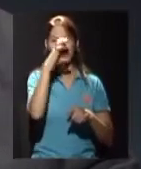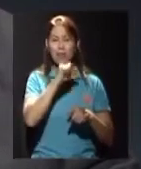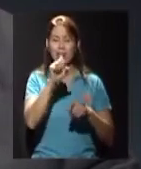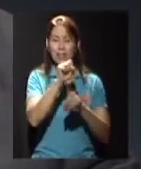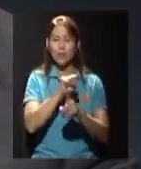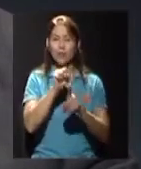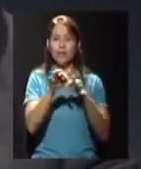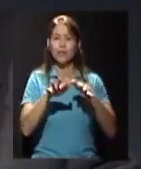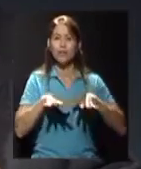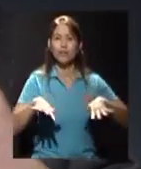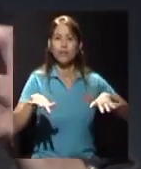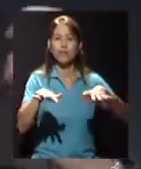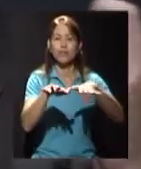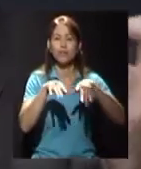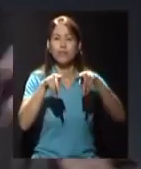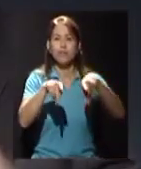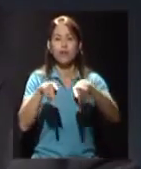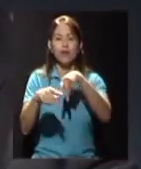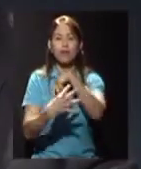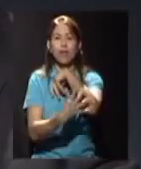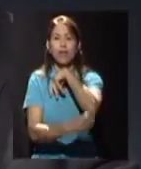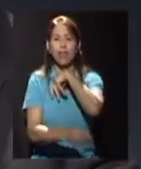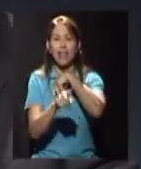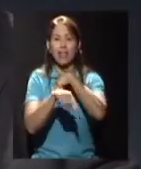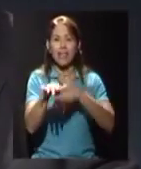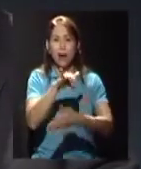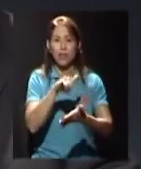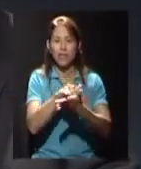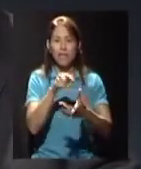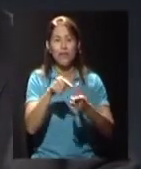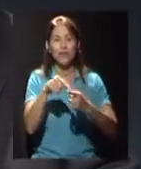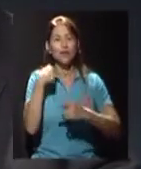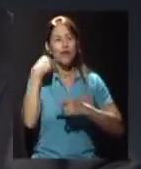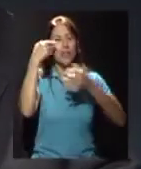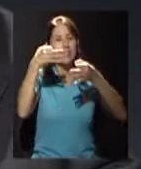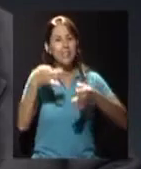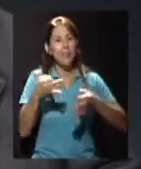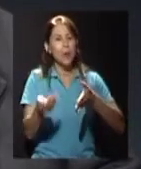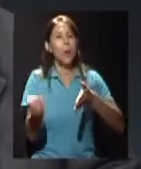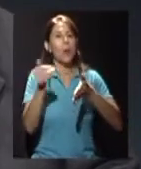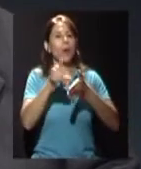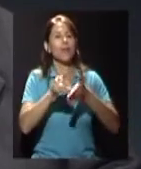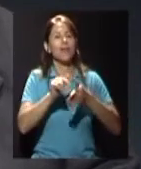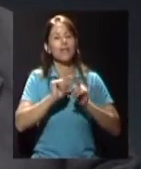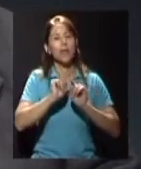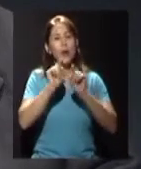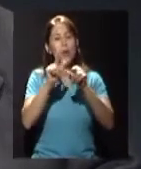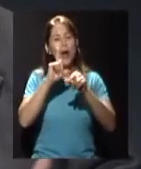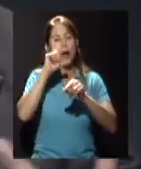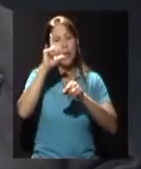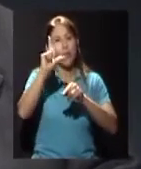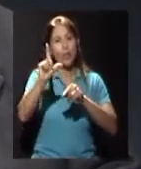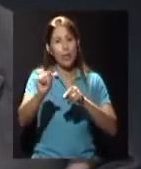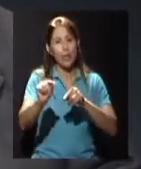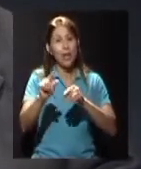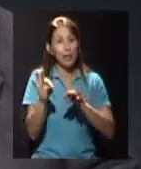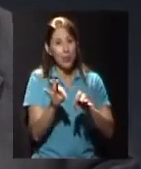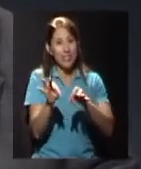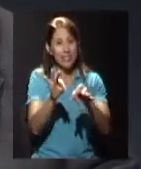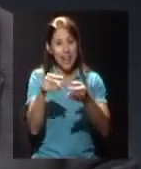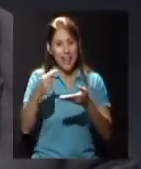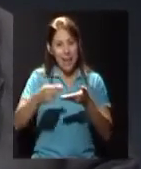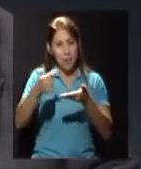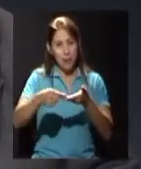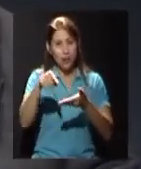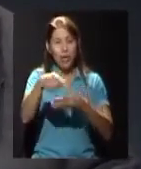de san josé y decidí trasladarme de nuevo a la zona rural esta vez a una zona turística como lo es que pos ahí trabajé mucho